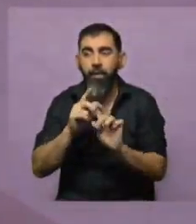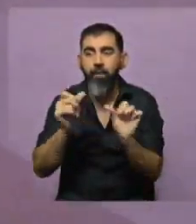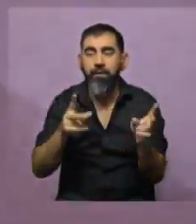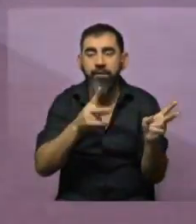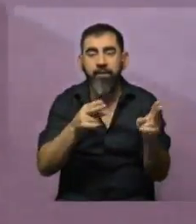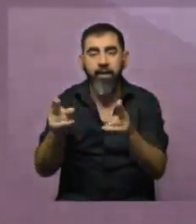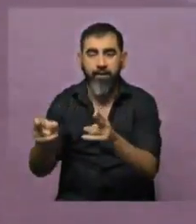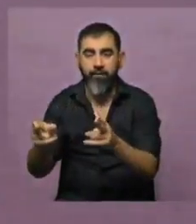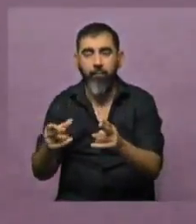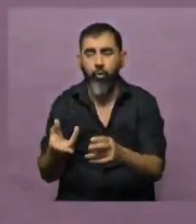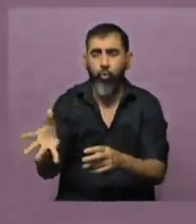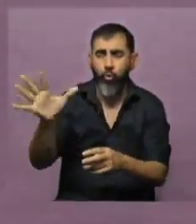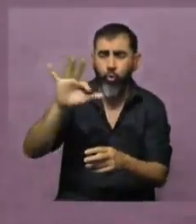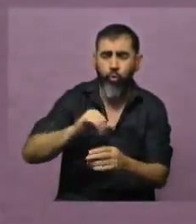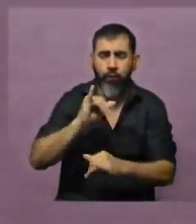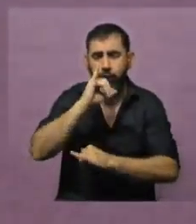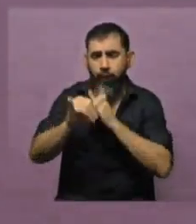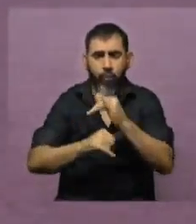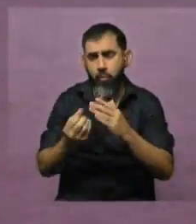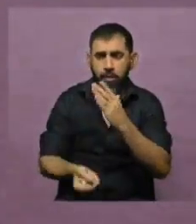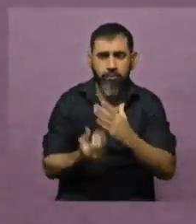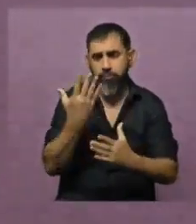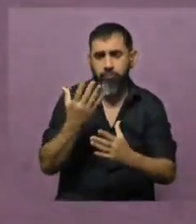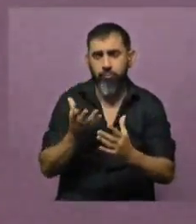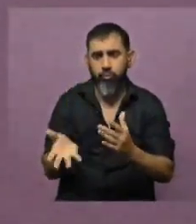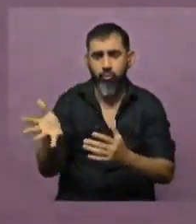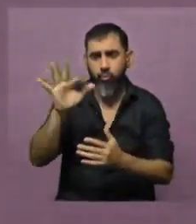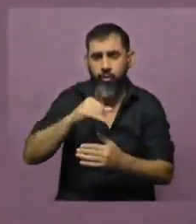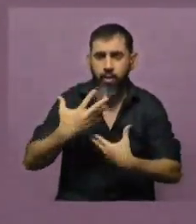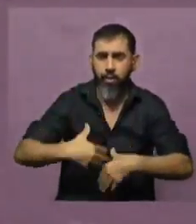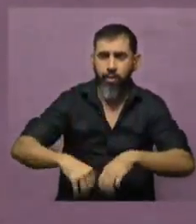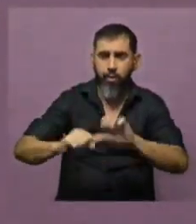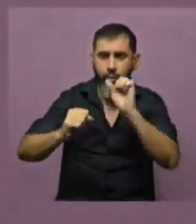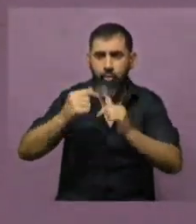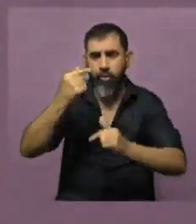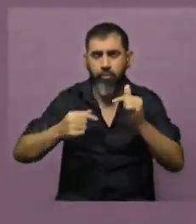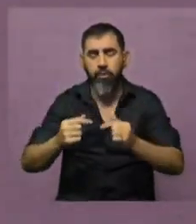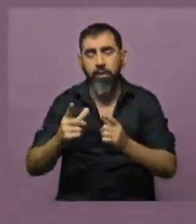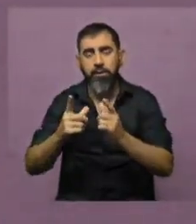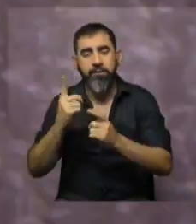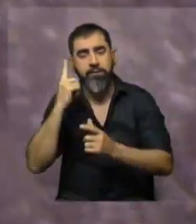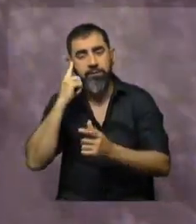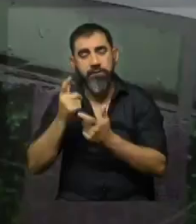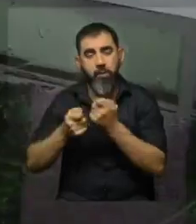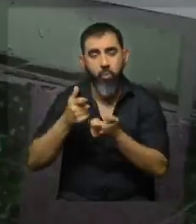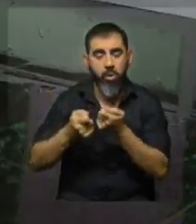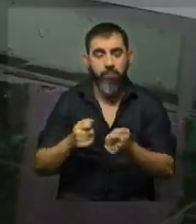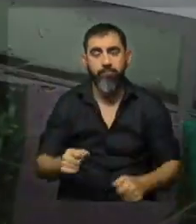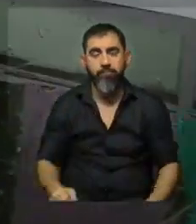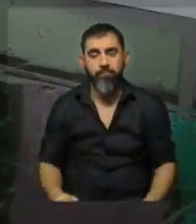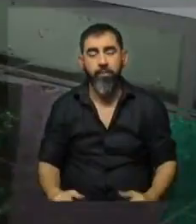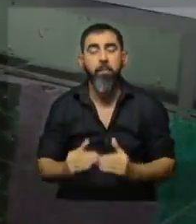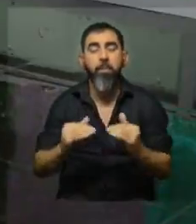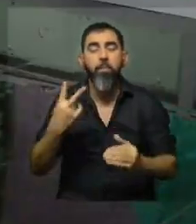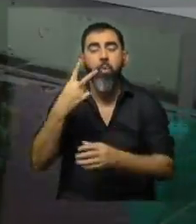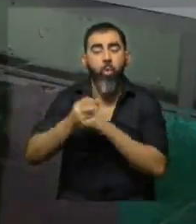porque todos los días es por lo menos un capítulo, cada día, porque se van descubriendo las cosas que hay en su teléfono. Por lo menos lanzar las dos temporadas de Netflix.